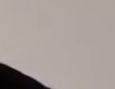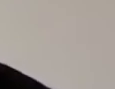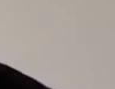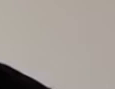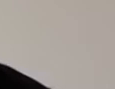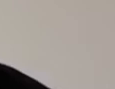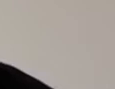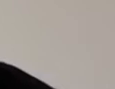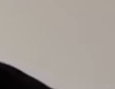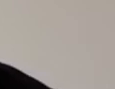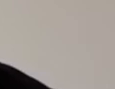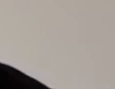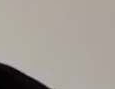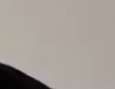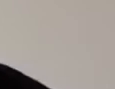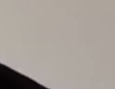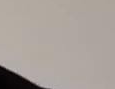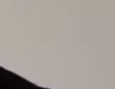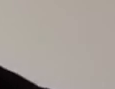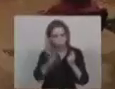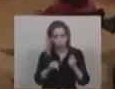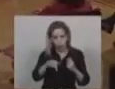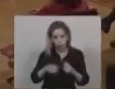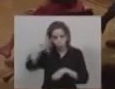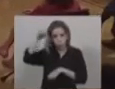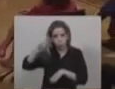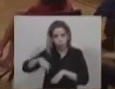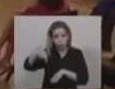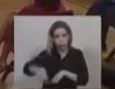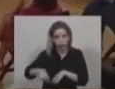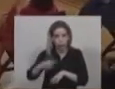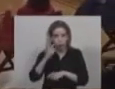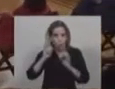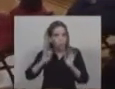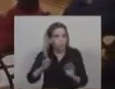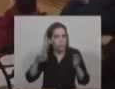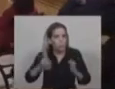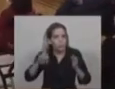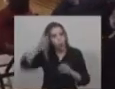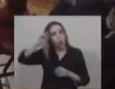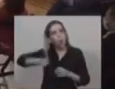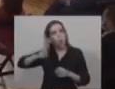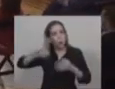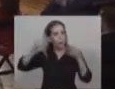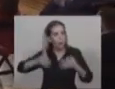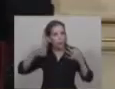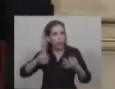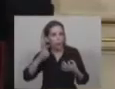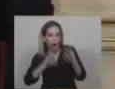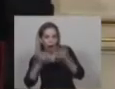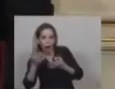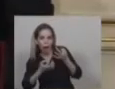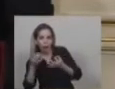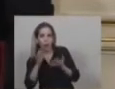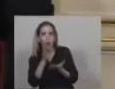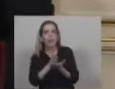las dificultades por las restricciones que genera la pandemia y por los inconvenientes económicos. Entonces